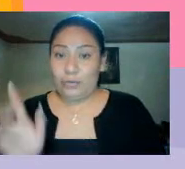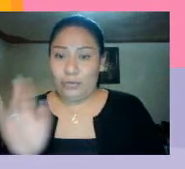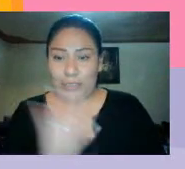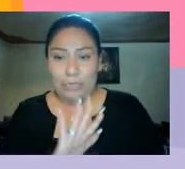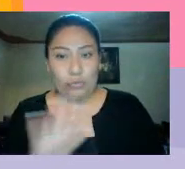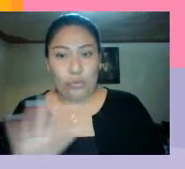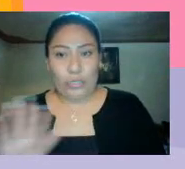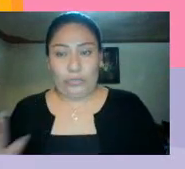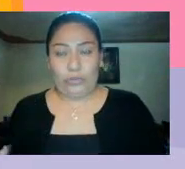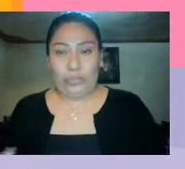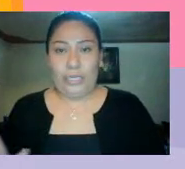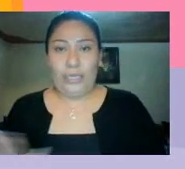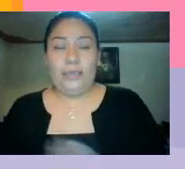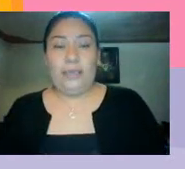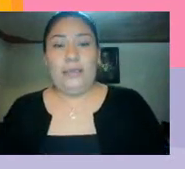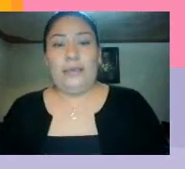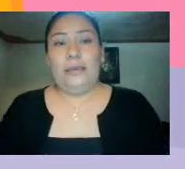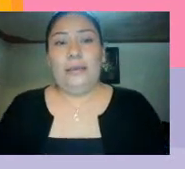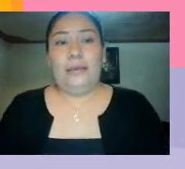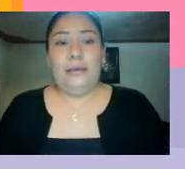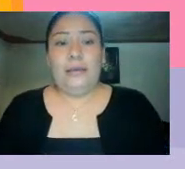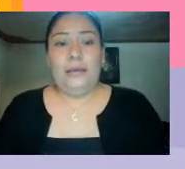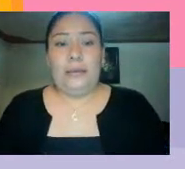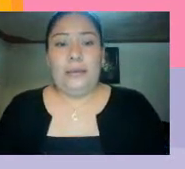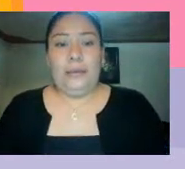Ustedes contestaron solitos, ¿eh?